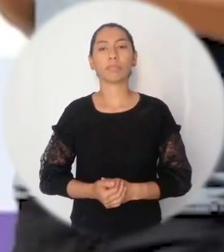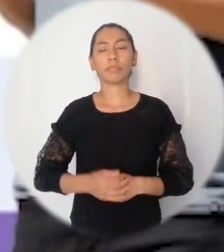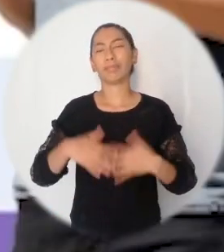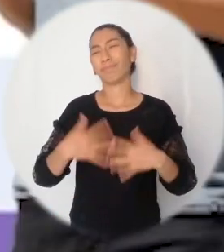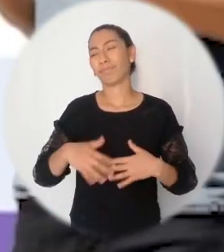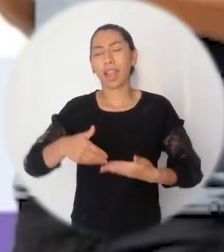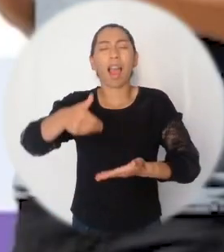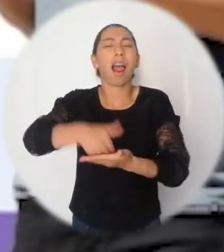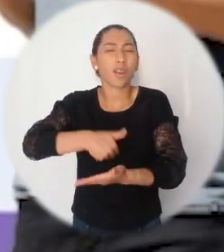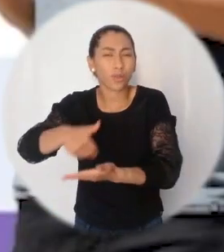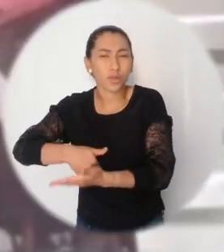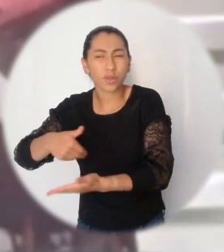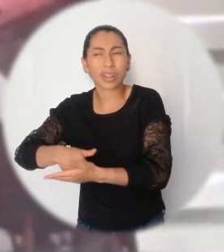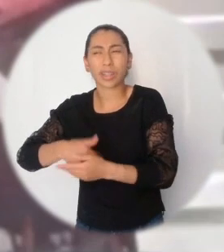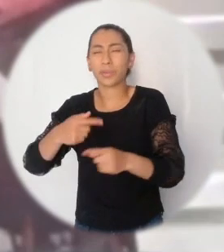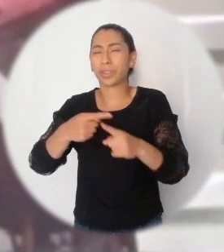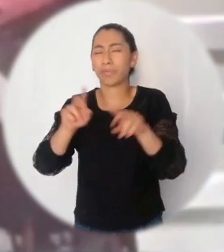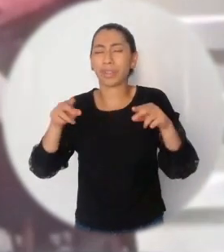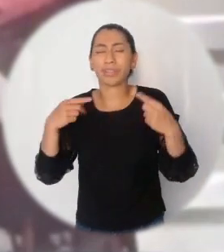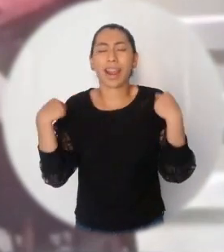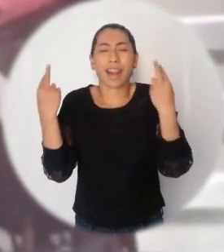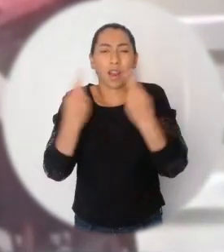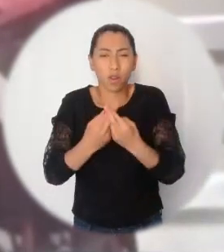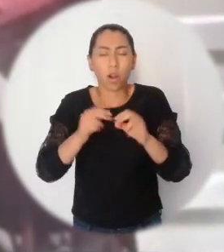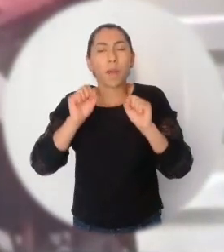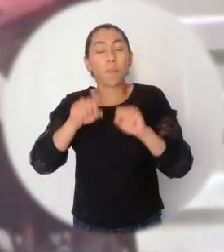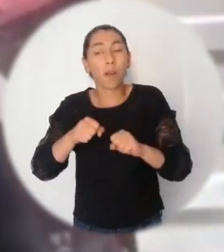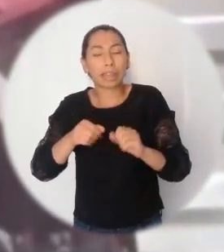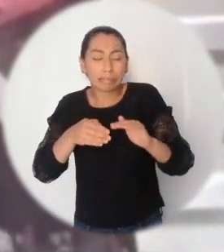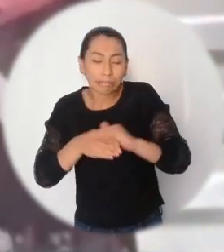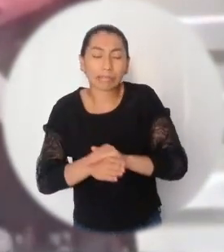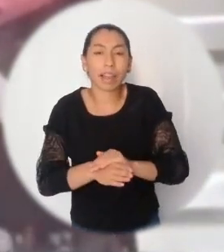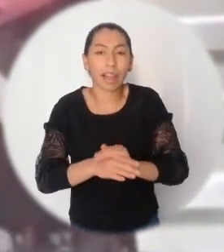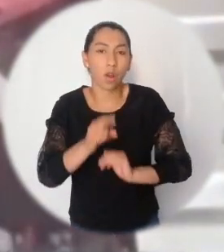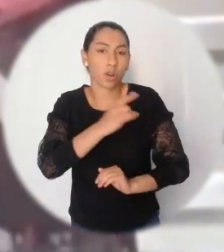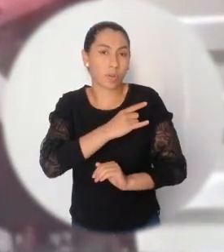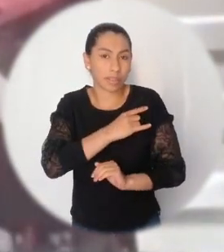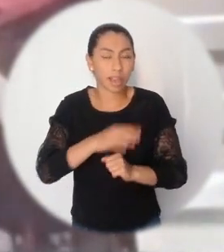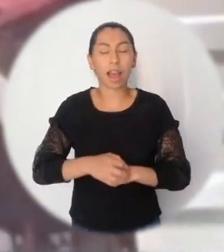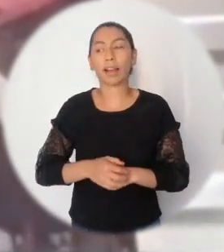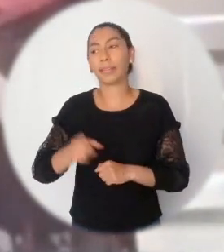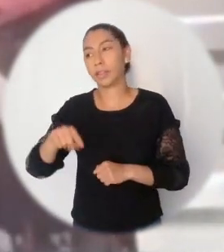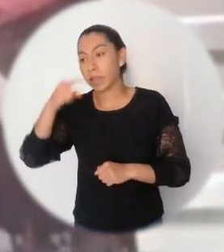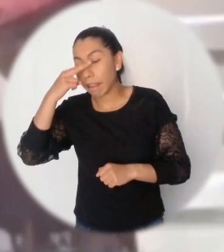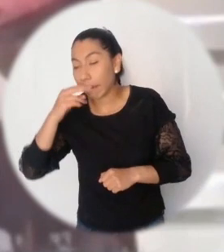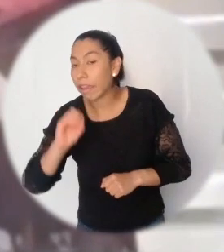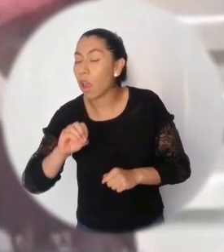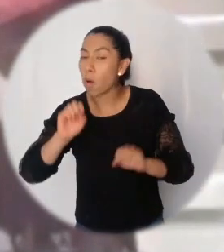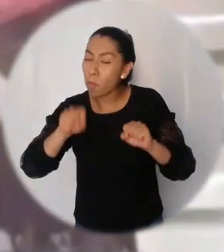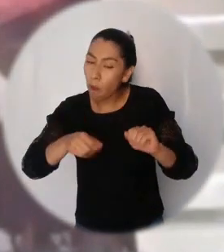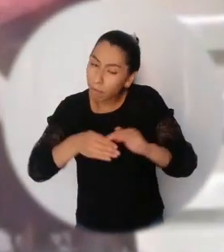Es una solicitud que nos hacen las víctimas en cada una de las reuniones, el poder acceder a la educación superior, que sus